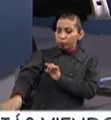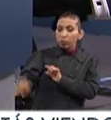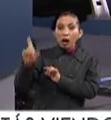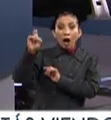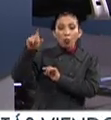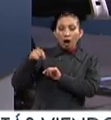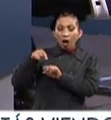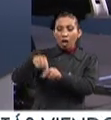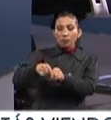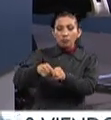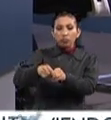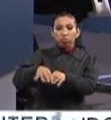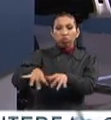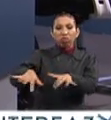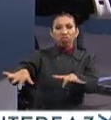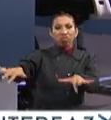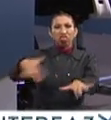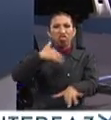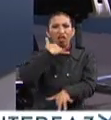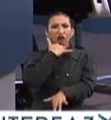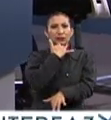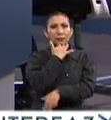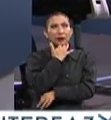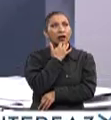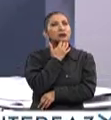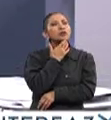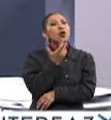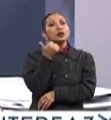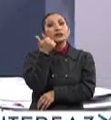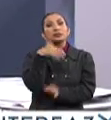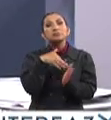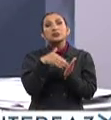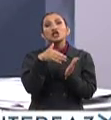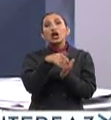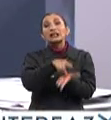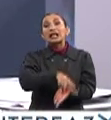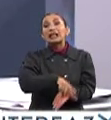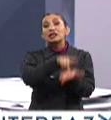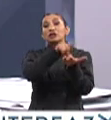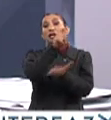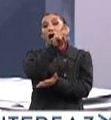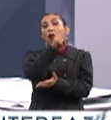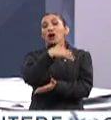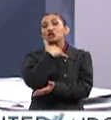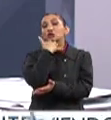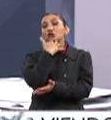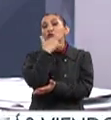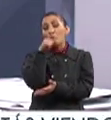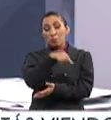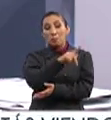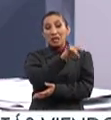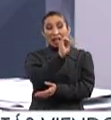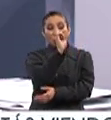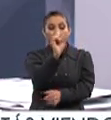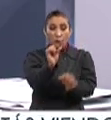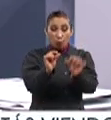de agua, pues estaríamos aproximadamente contaminando 6 millones de litros de agua con estas